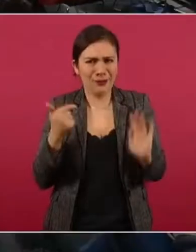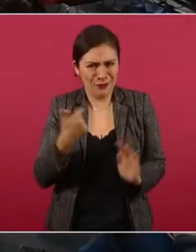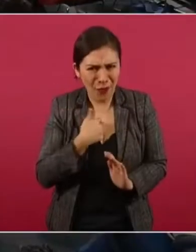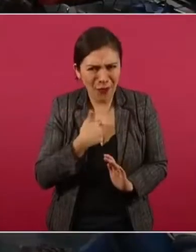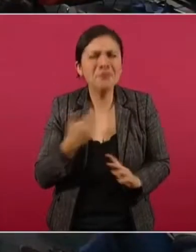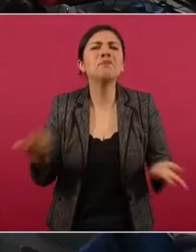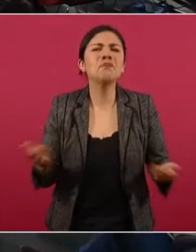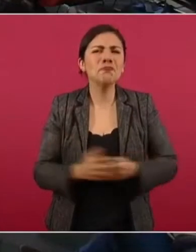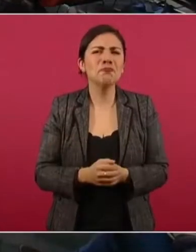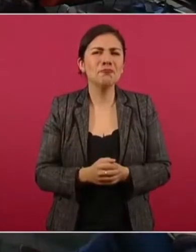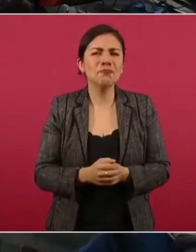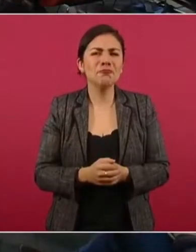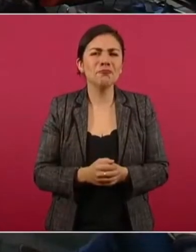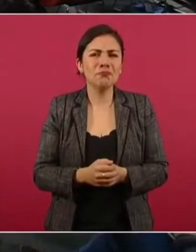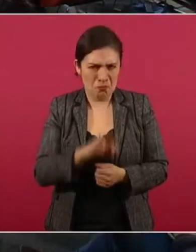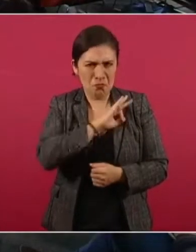Lo emplazo